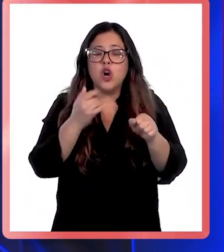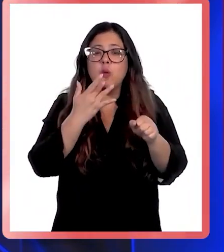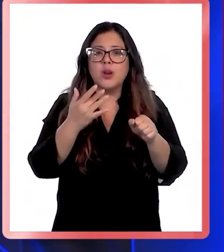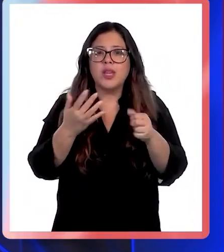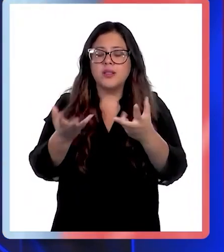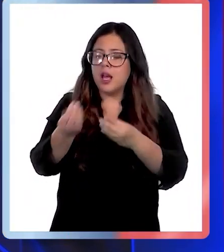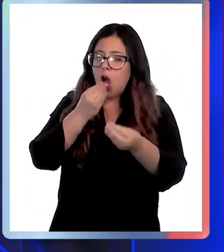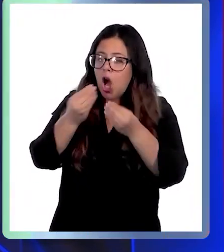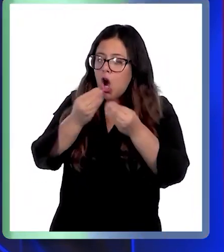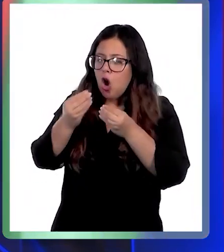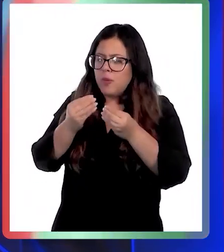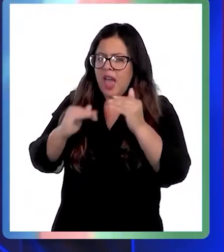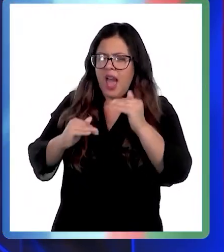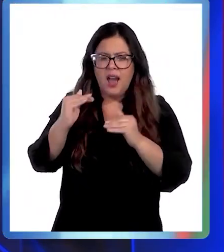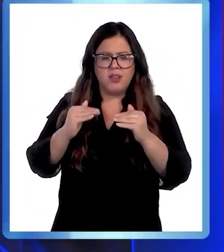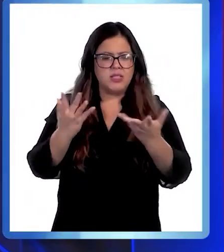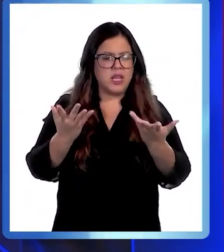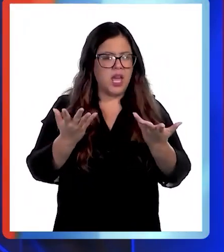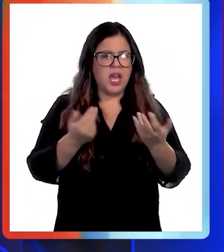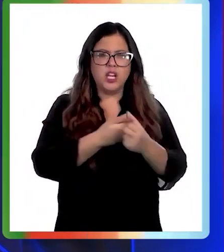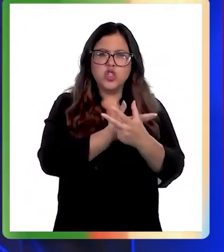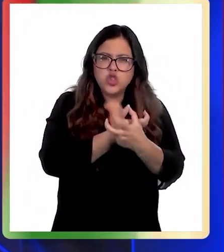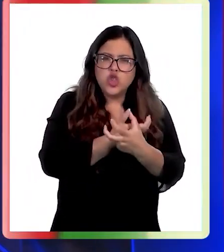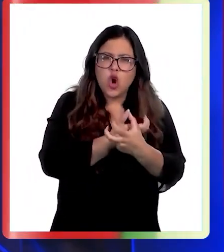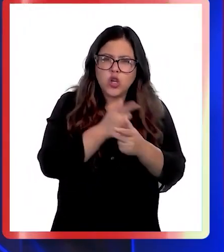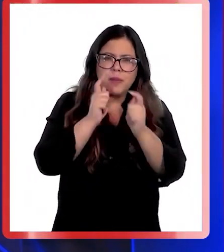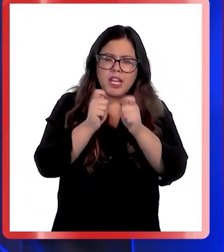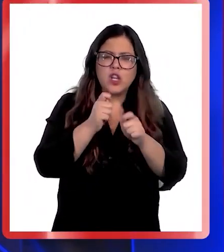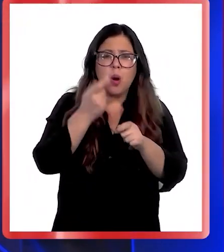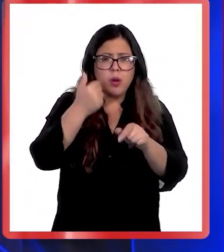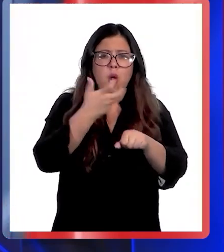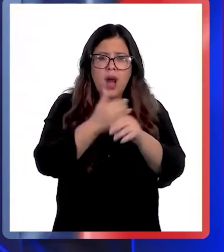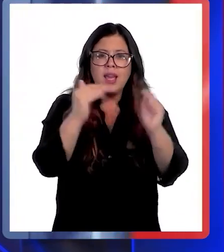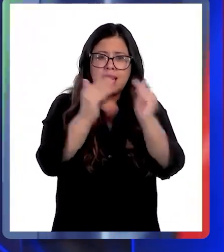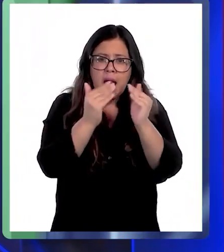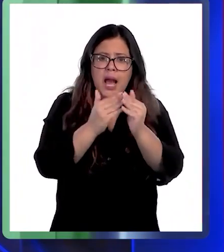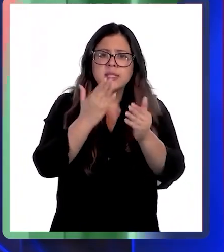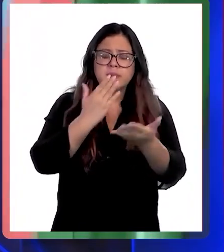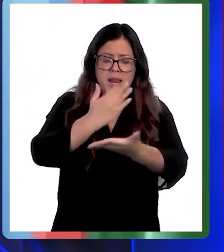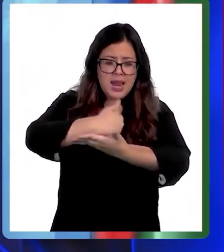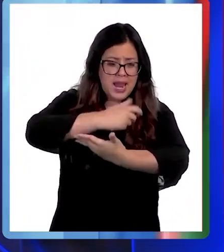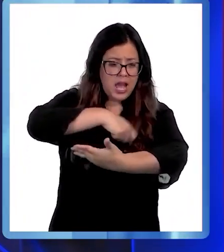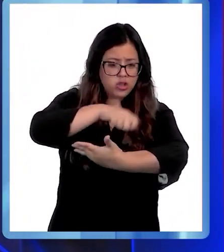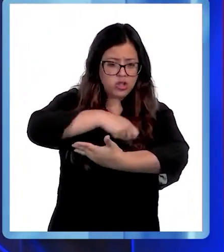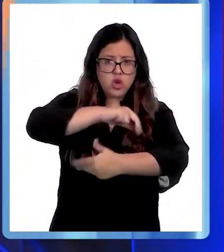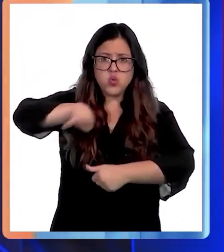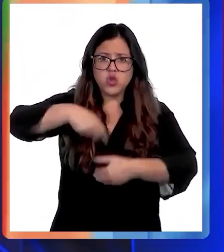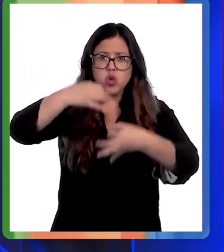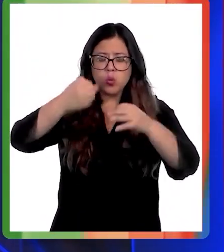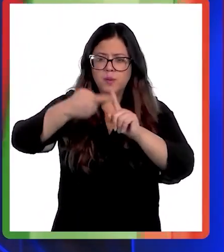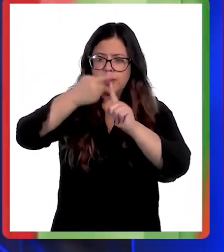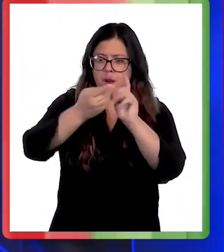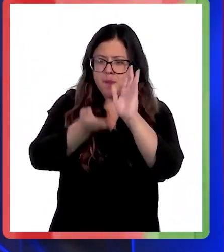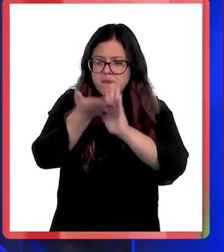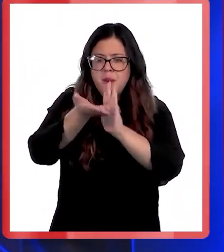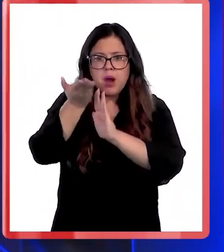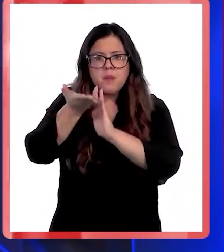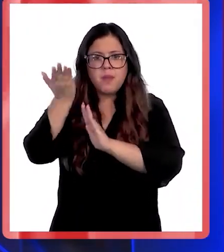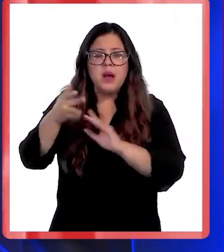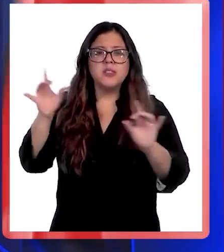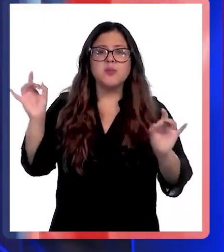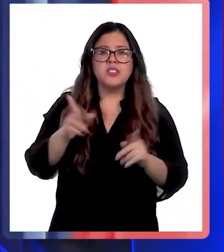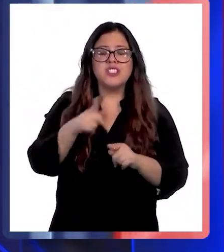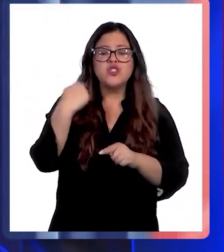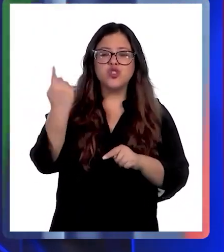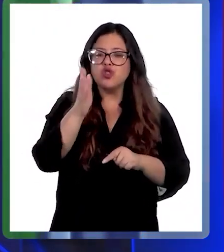esas intoxicaciones la gente las pasa por alto, pero están en nuestras casas, están en nuestras cocinas, y a medida que las temperaturas